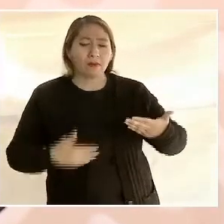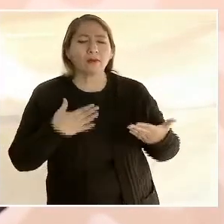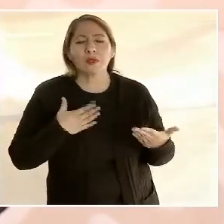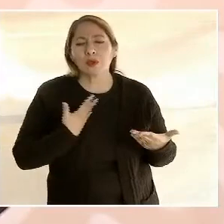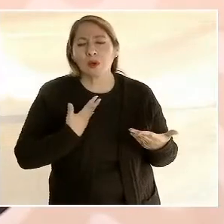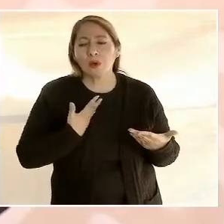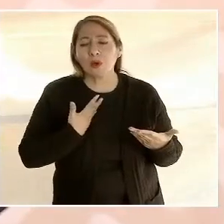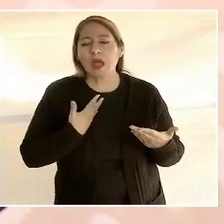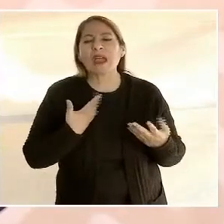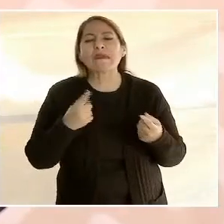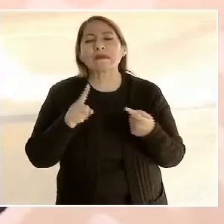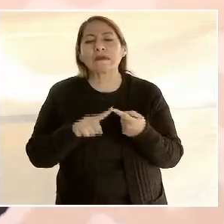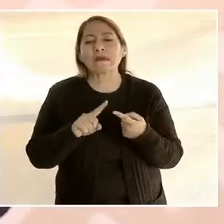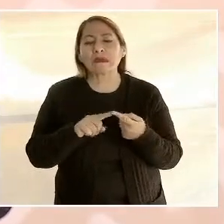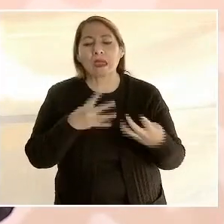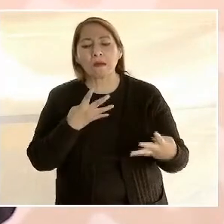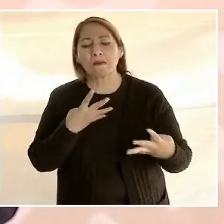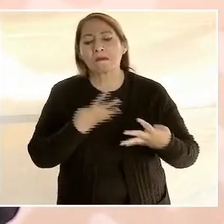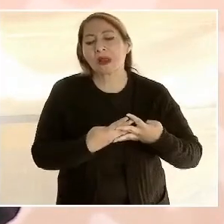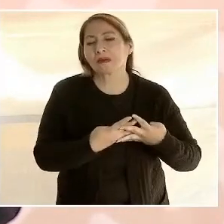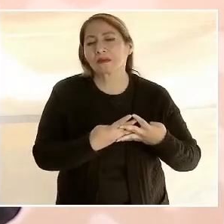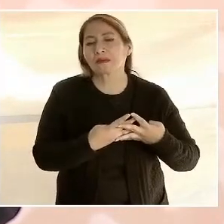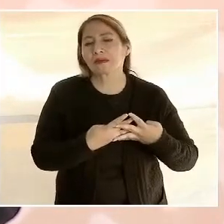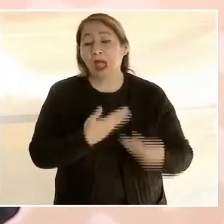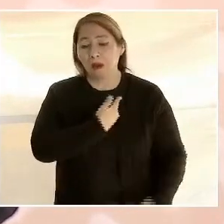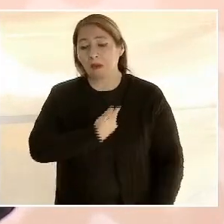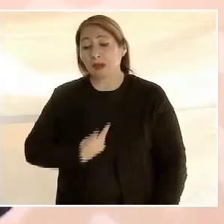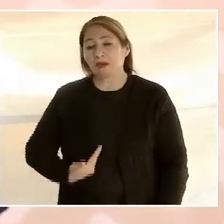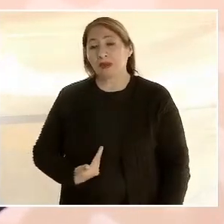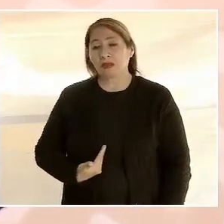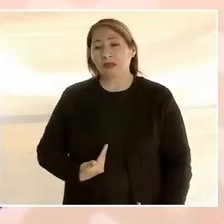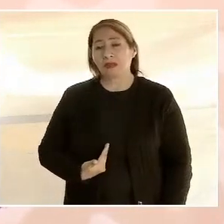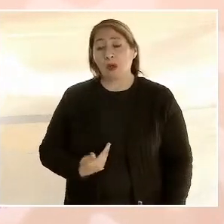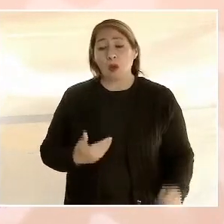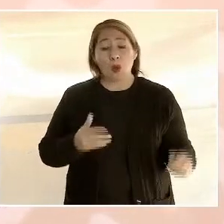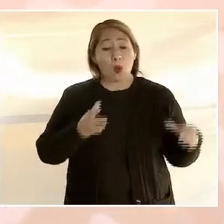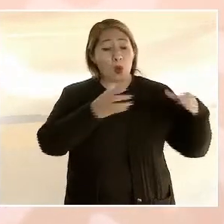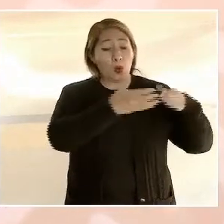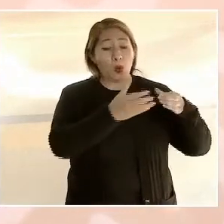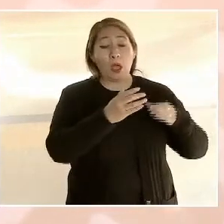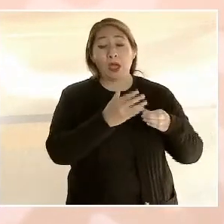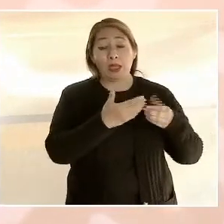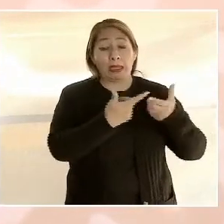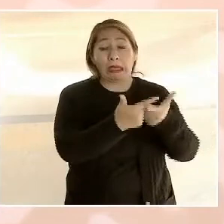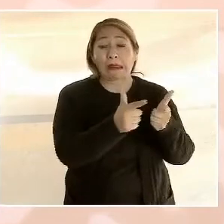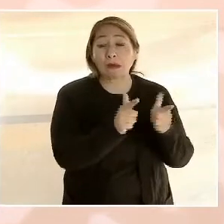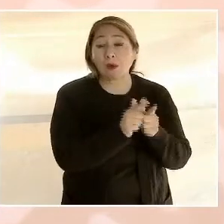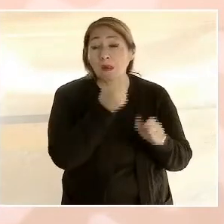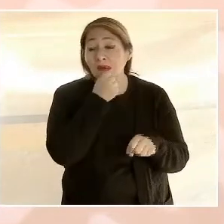estando presos el presidente y su gabinete.